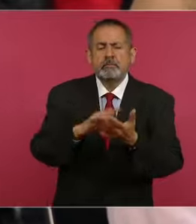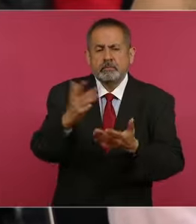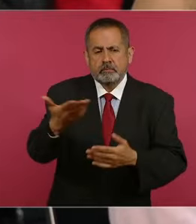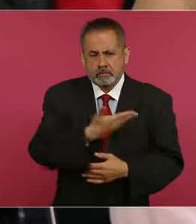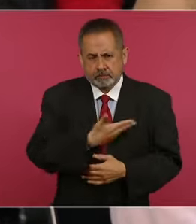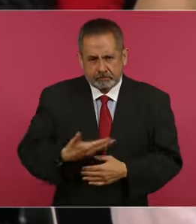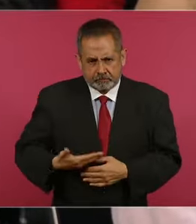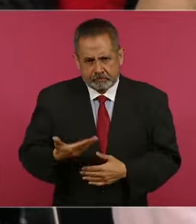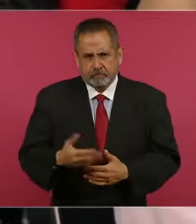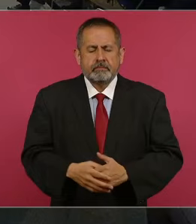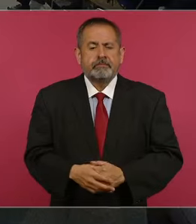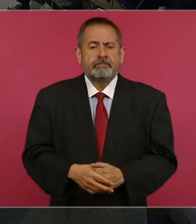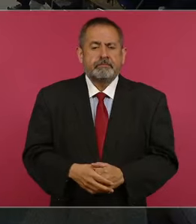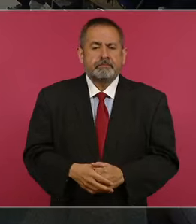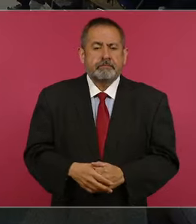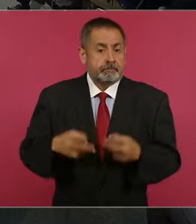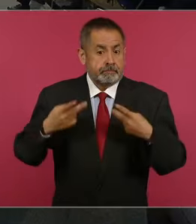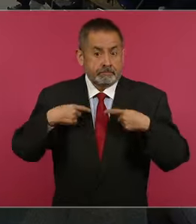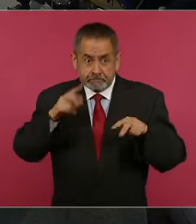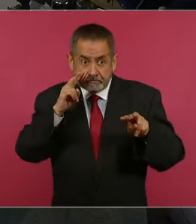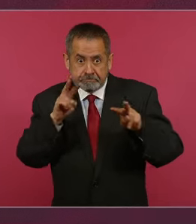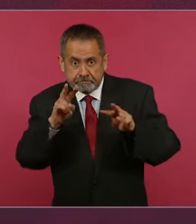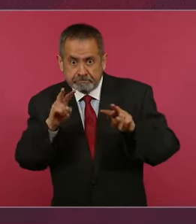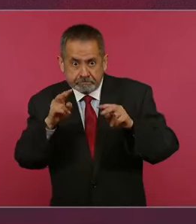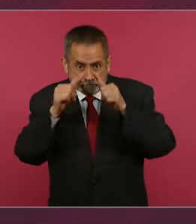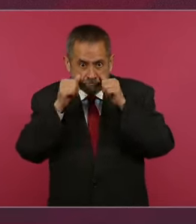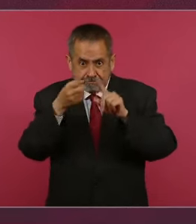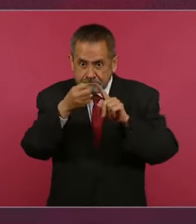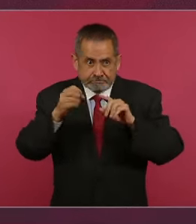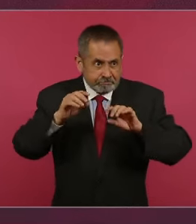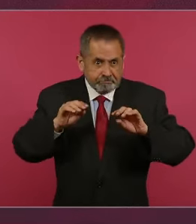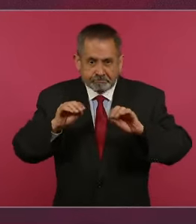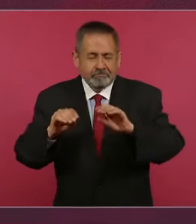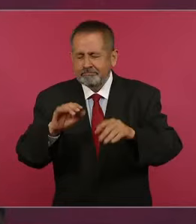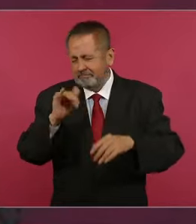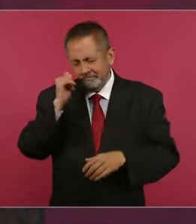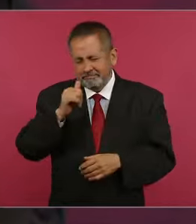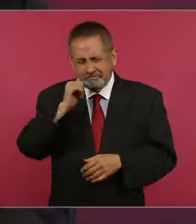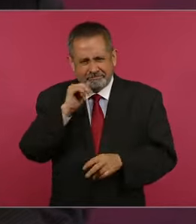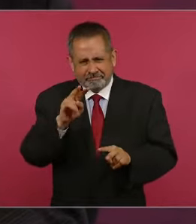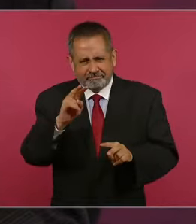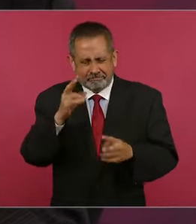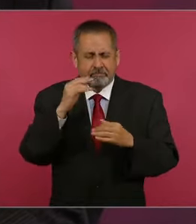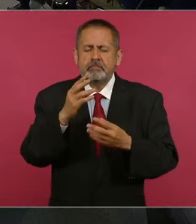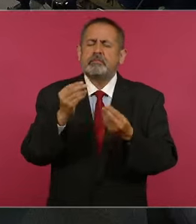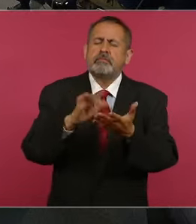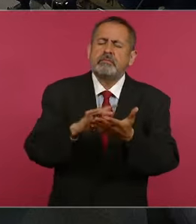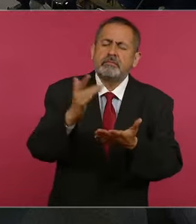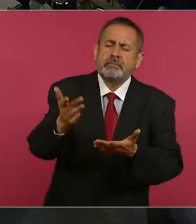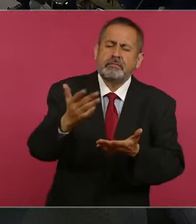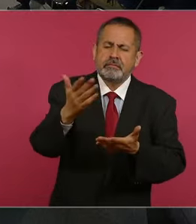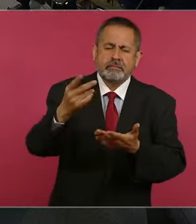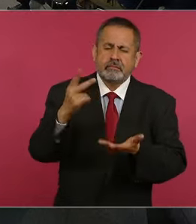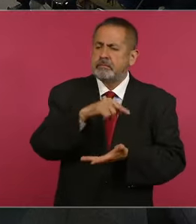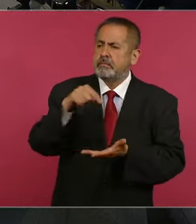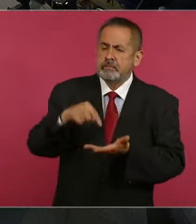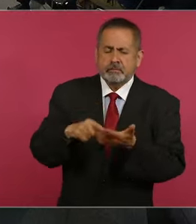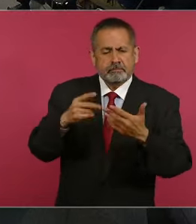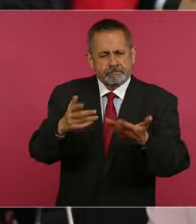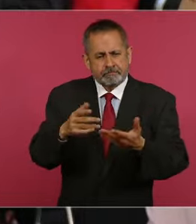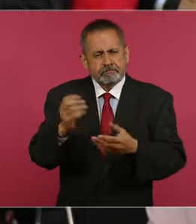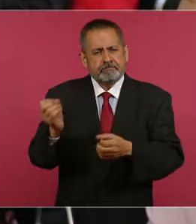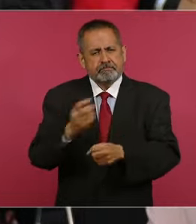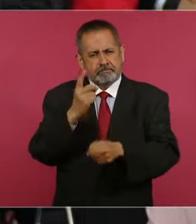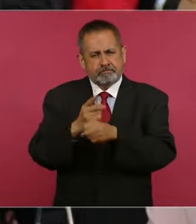que presidente. La gente está pendiente. Sí, está, así es. La gente está escuchando, pendiente. Y muchas gracias por este espacio y por